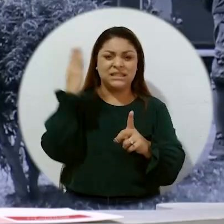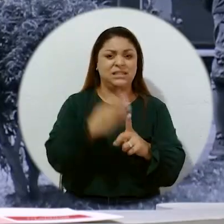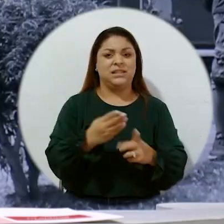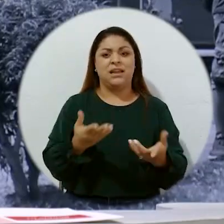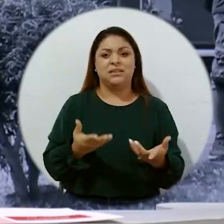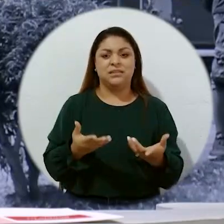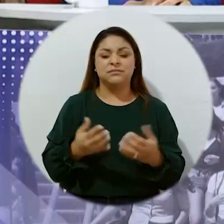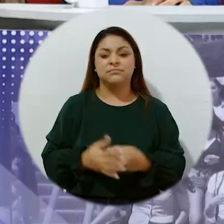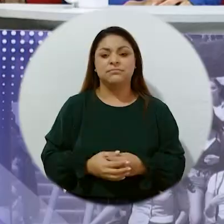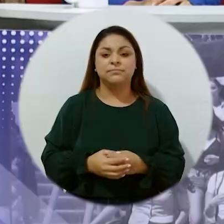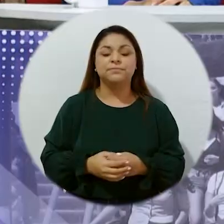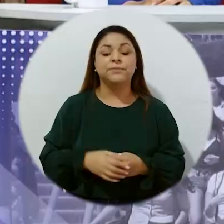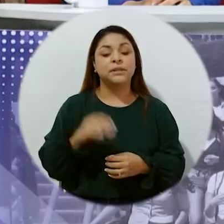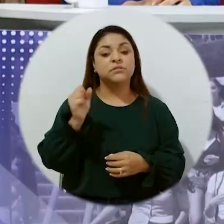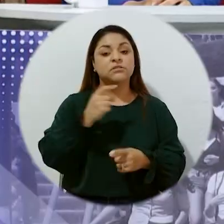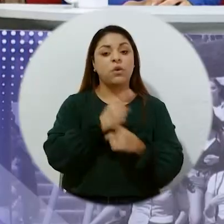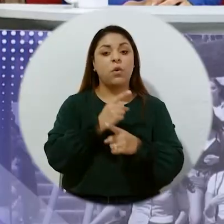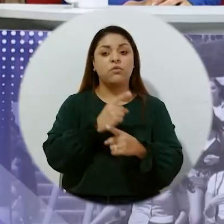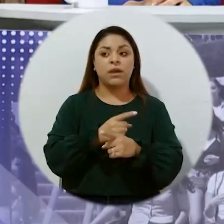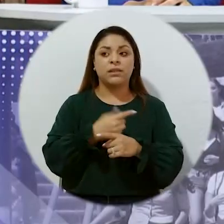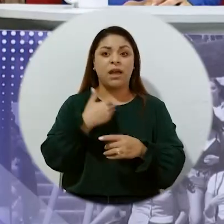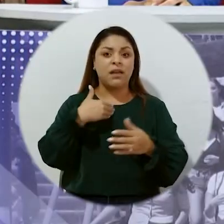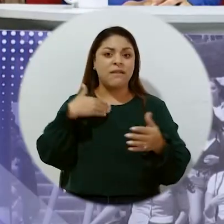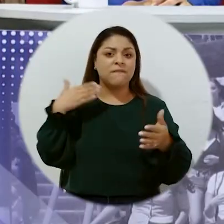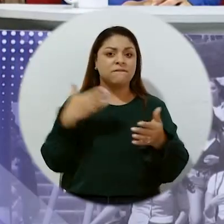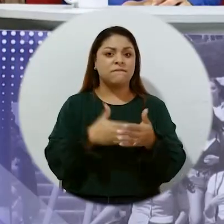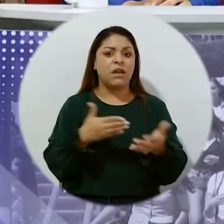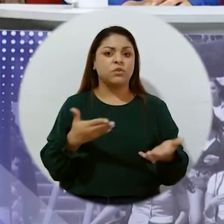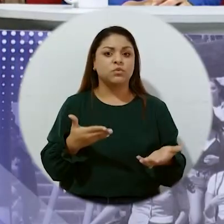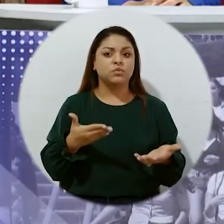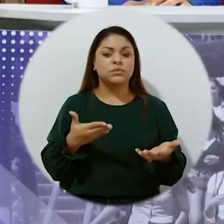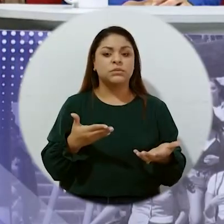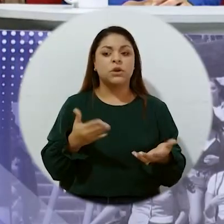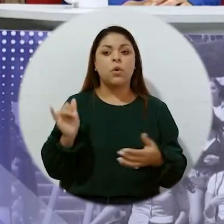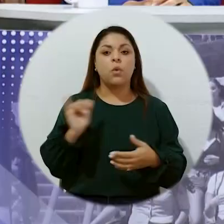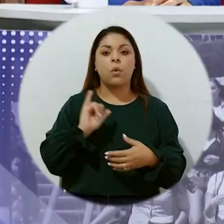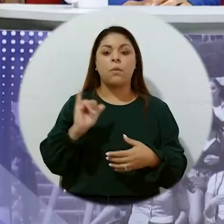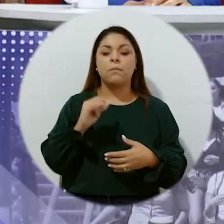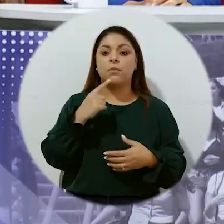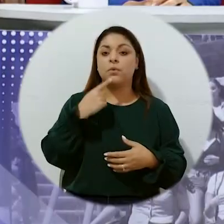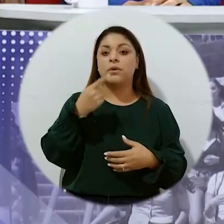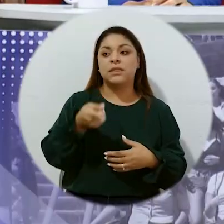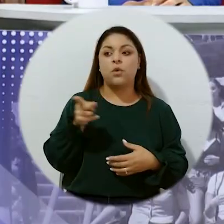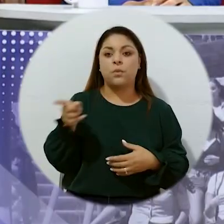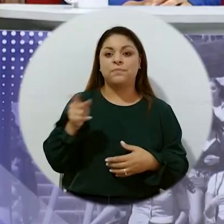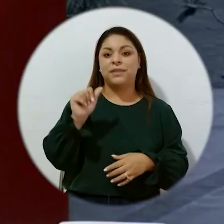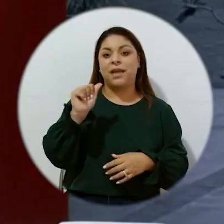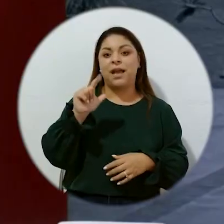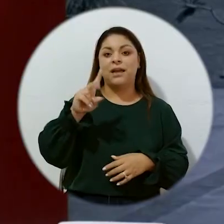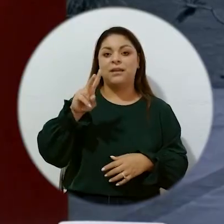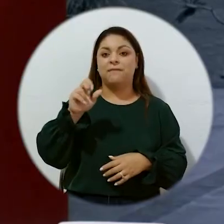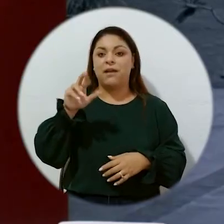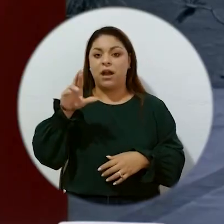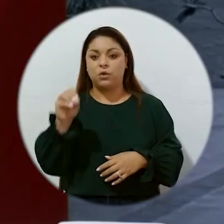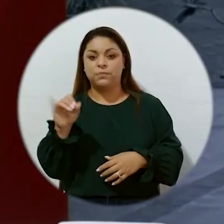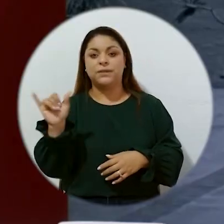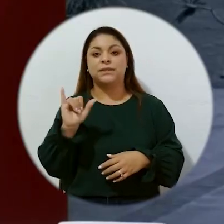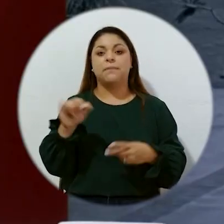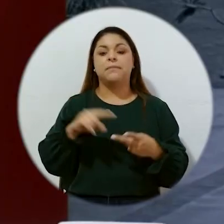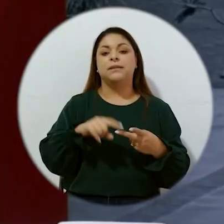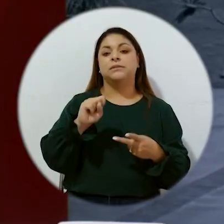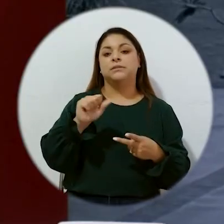Totalmente, es decir, los efectos están allí, como mencionaban tanto don Álvaro como doña